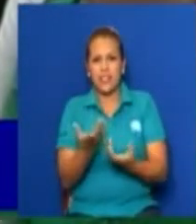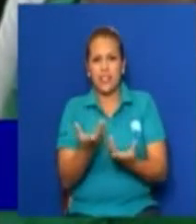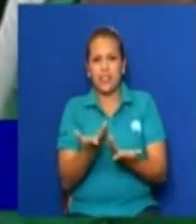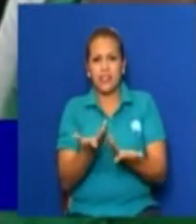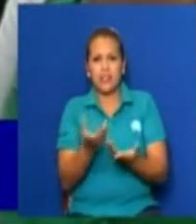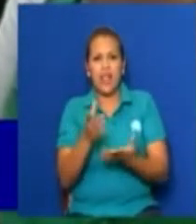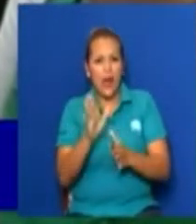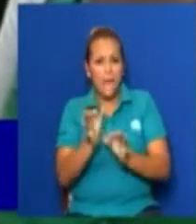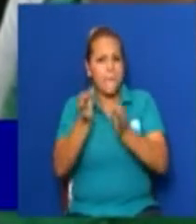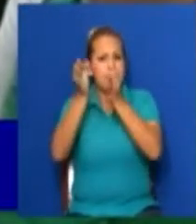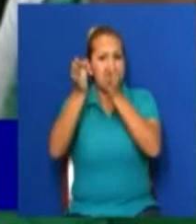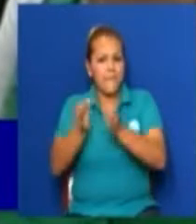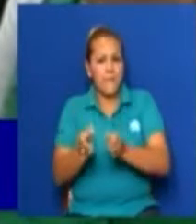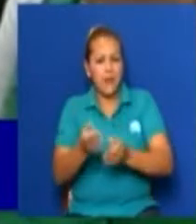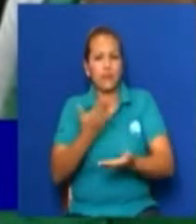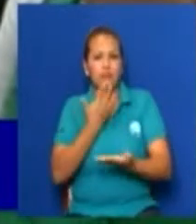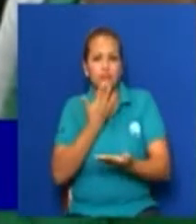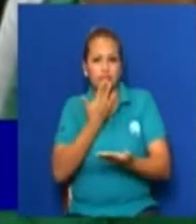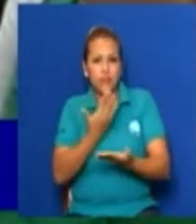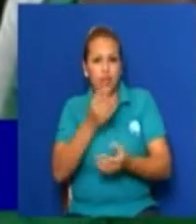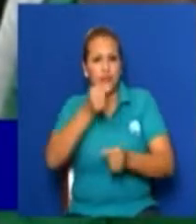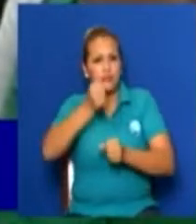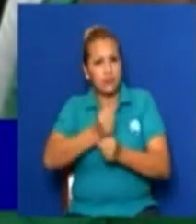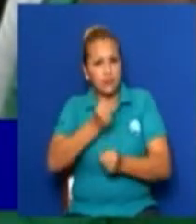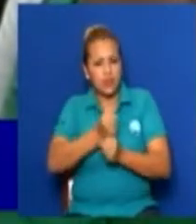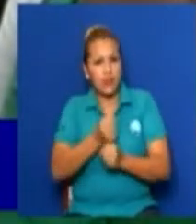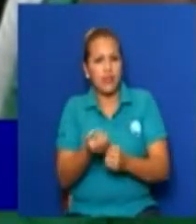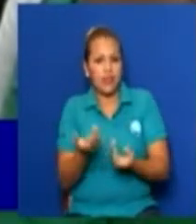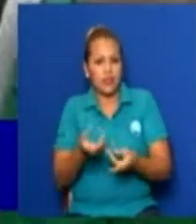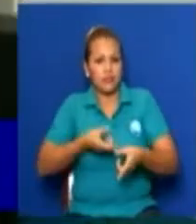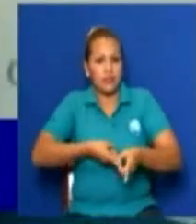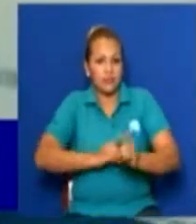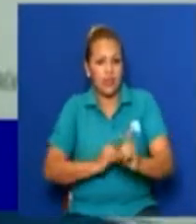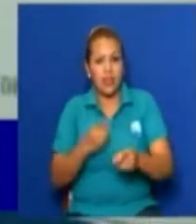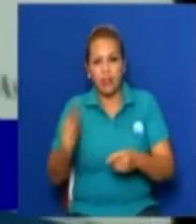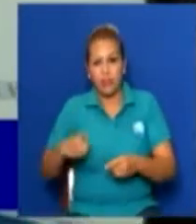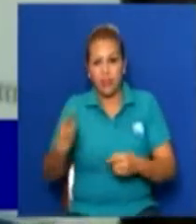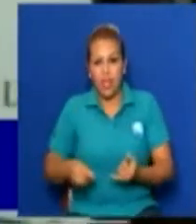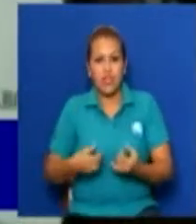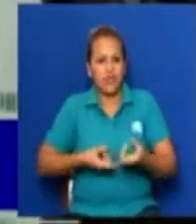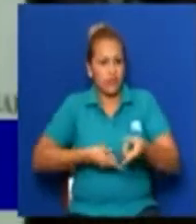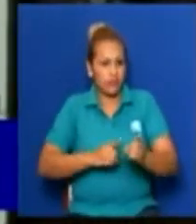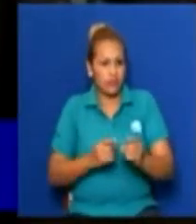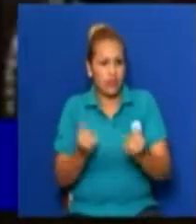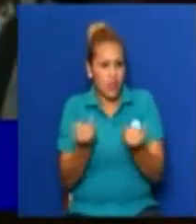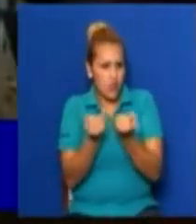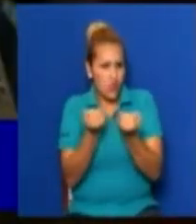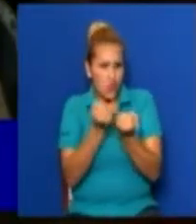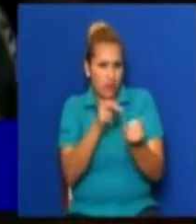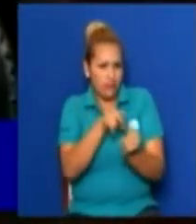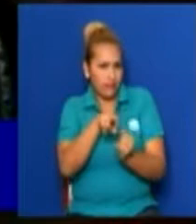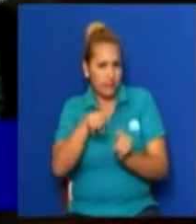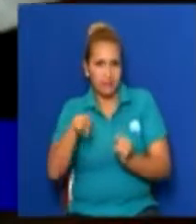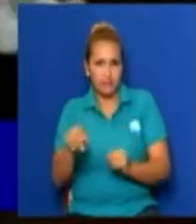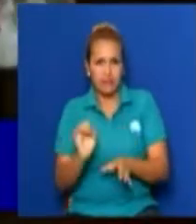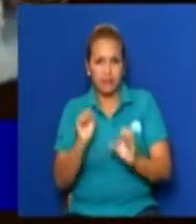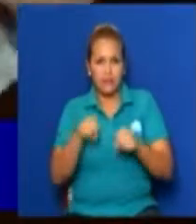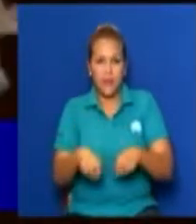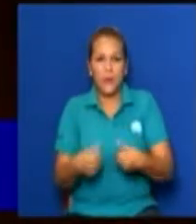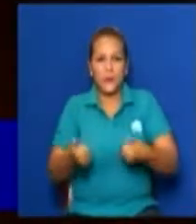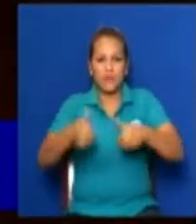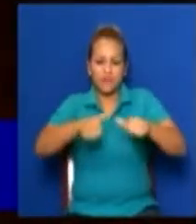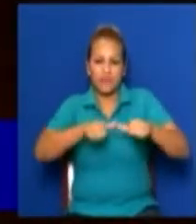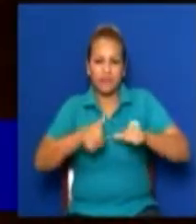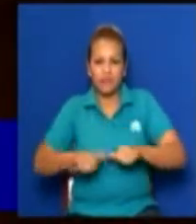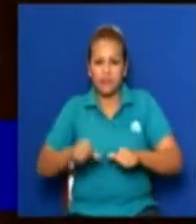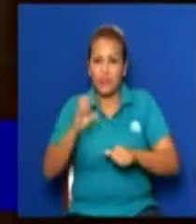tiene como un indicador la igualdad de derechos y oportunidades entre hombres y mujeres. Los convenios fundamentales